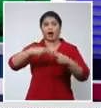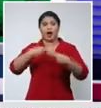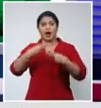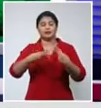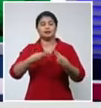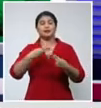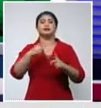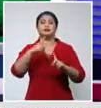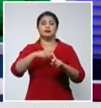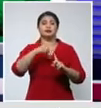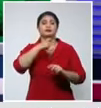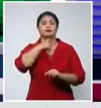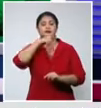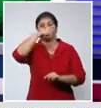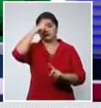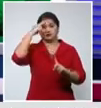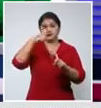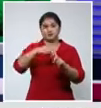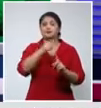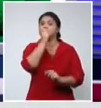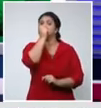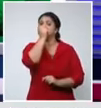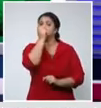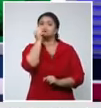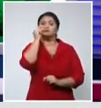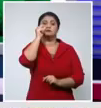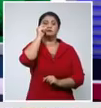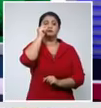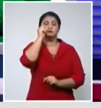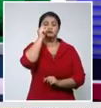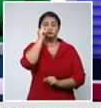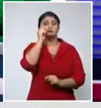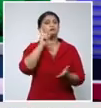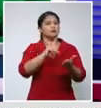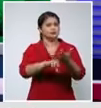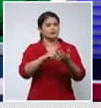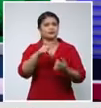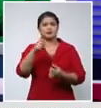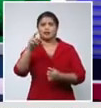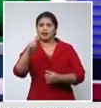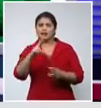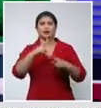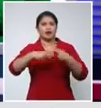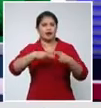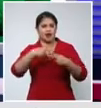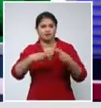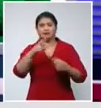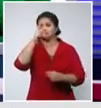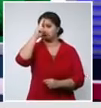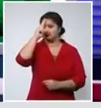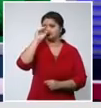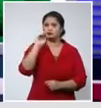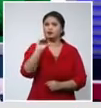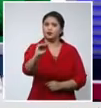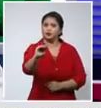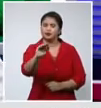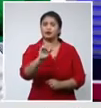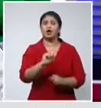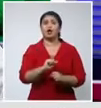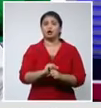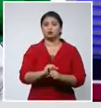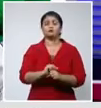aislamiento, no domiciliario, sino en un centro de aislamiento o en hotel para los